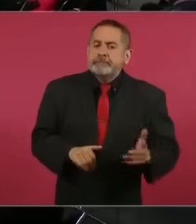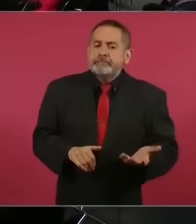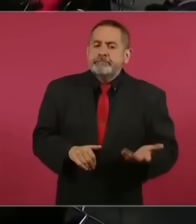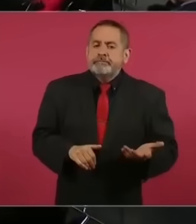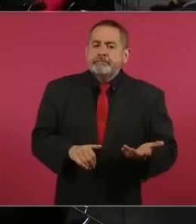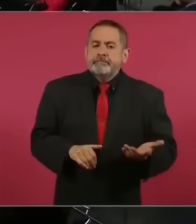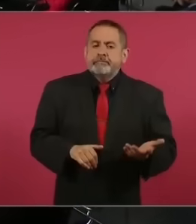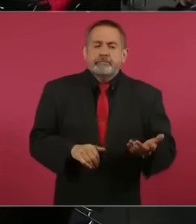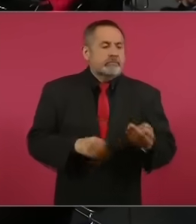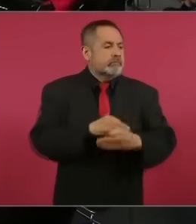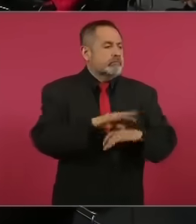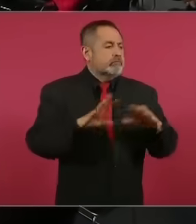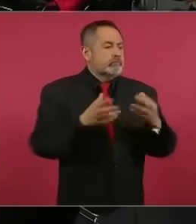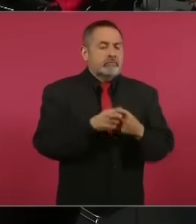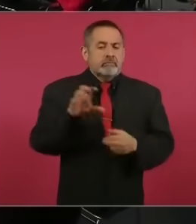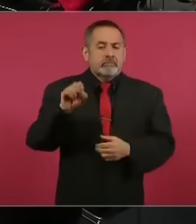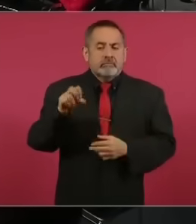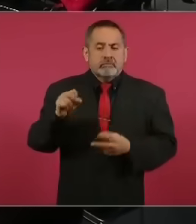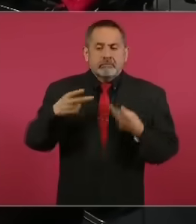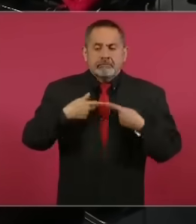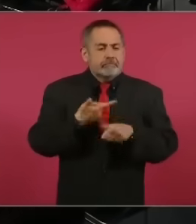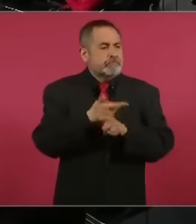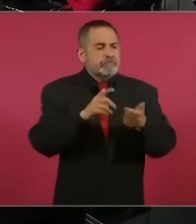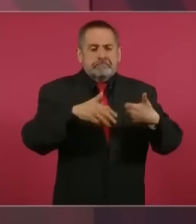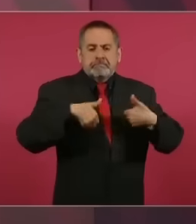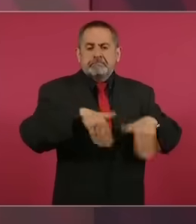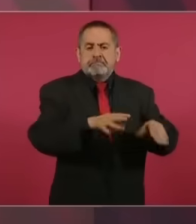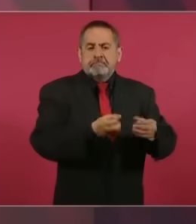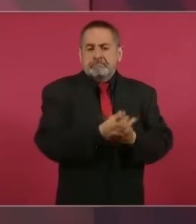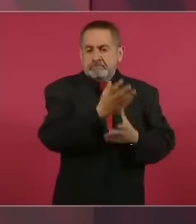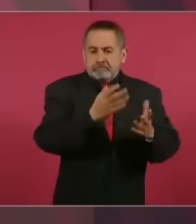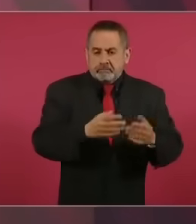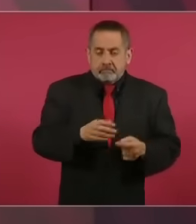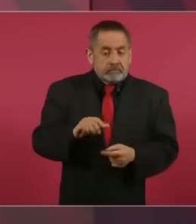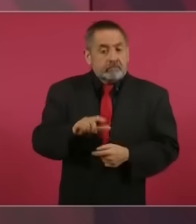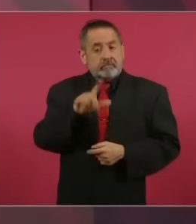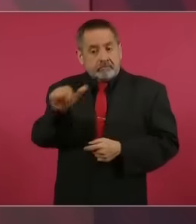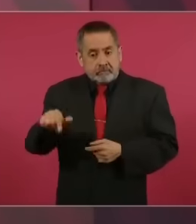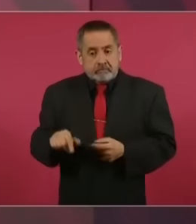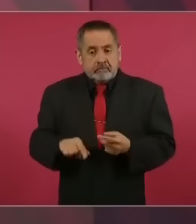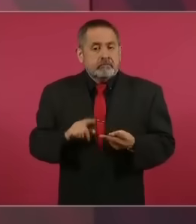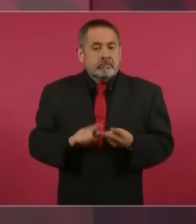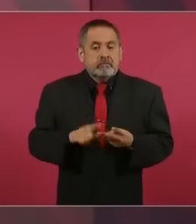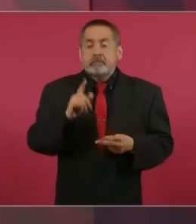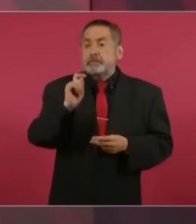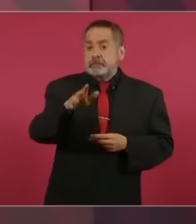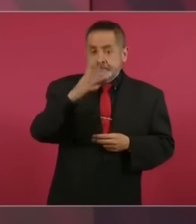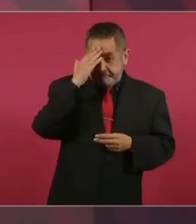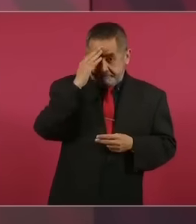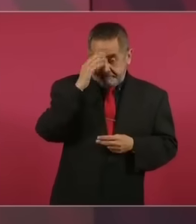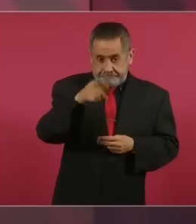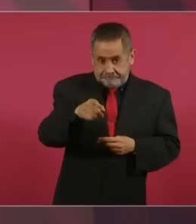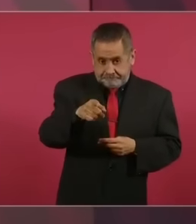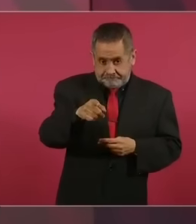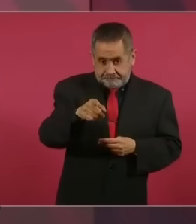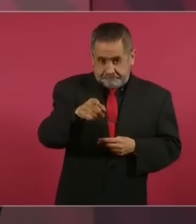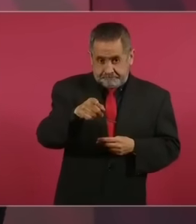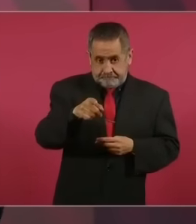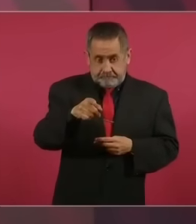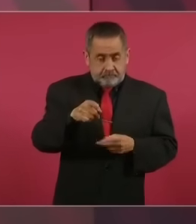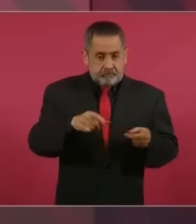Y liberan como a 60. Y luego de esos liberados, cuando sacan la